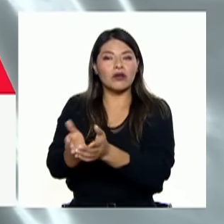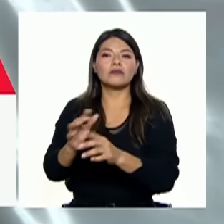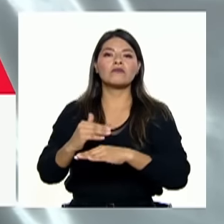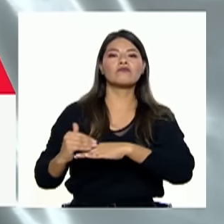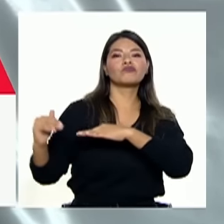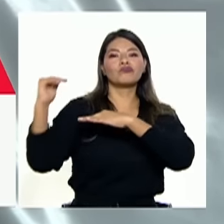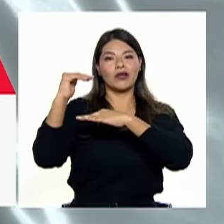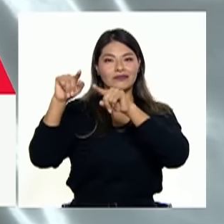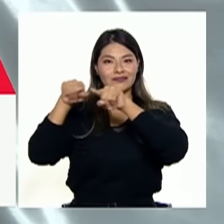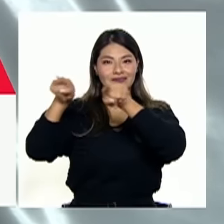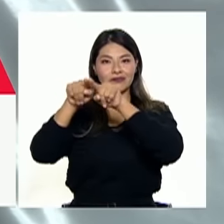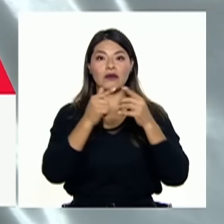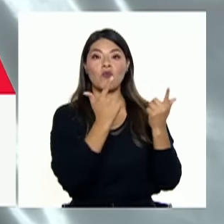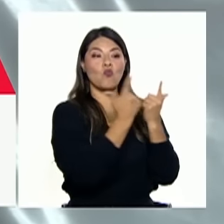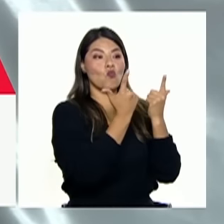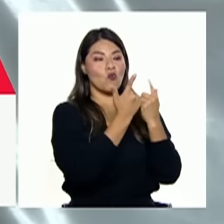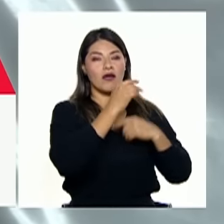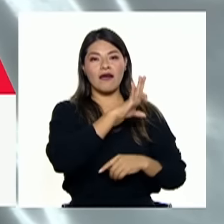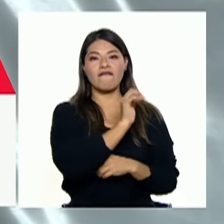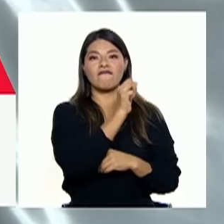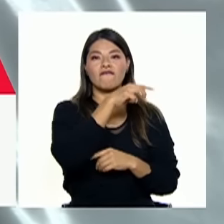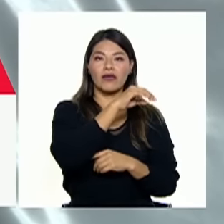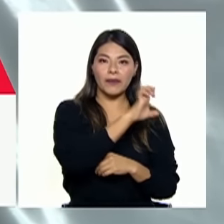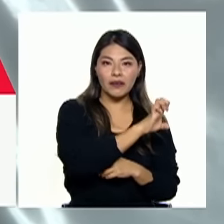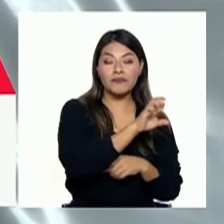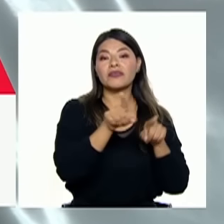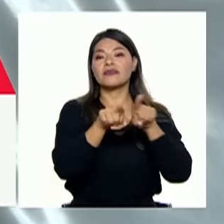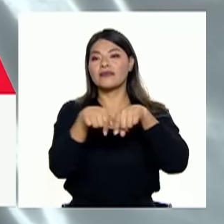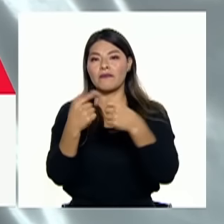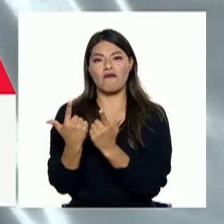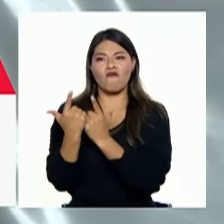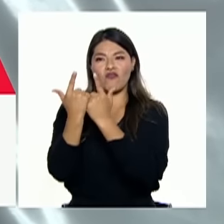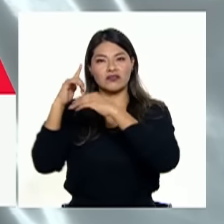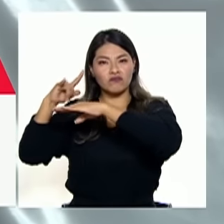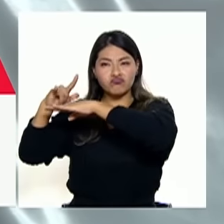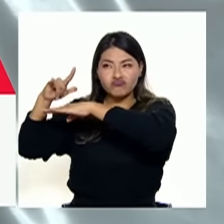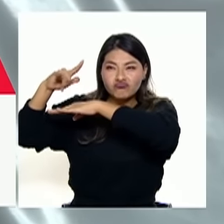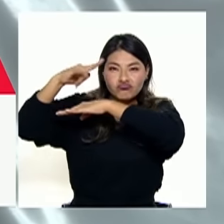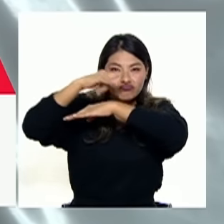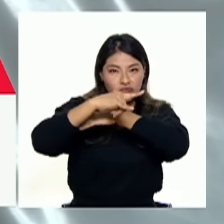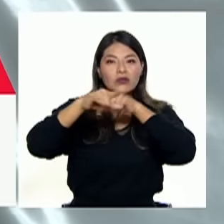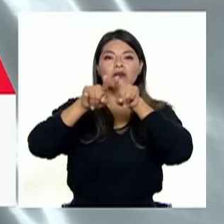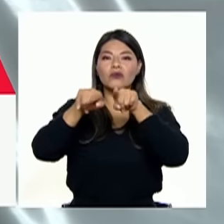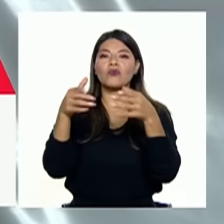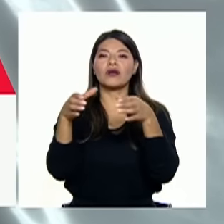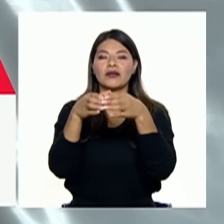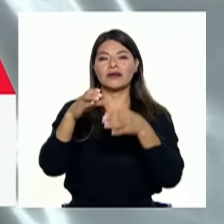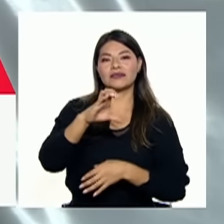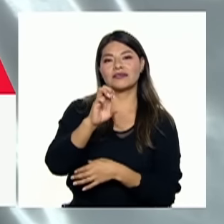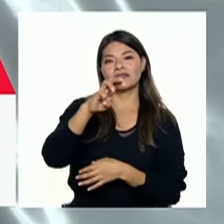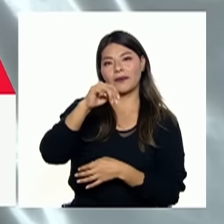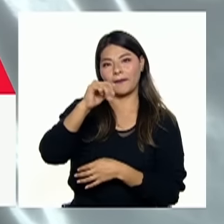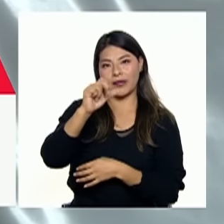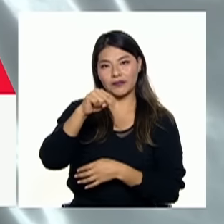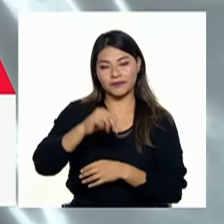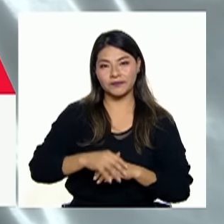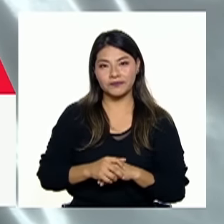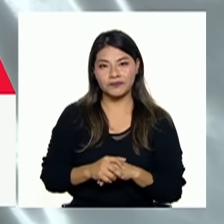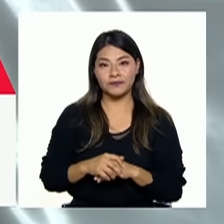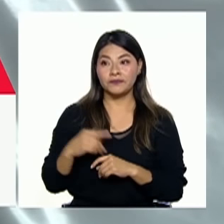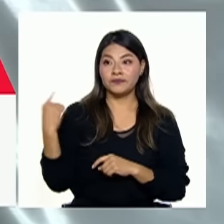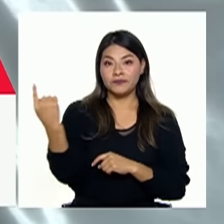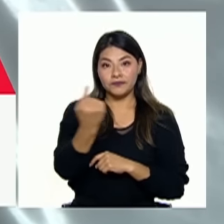en el Ejército del Perú por FAME y en la Fuerza Aérea del Perú representada por el CEMAN. Encadenar